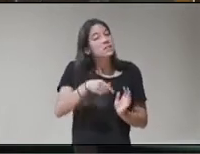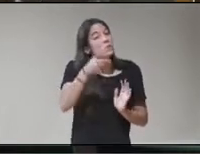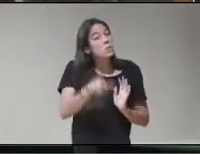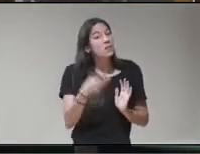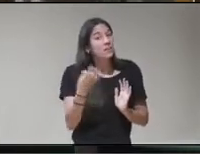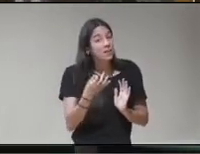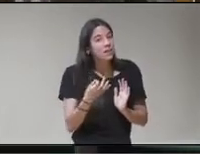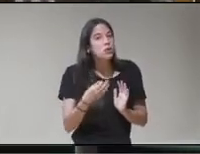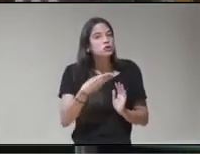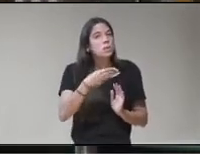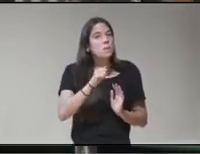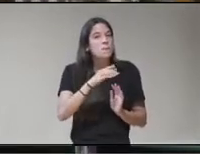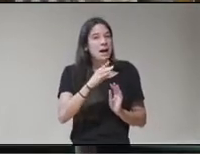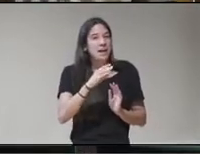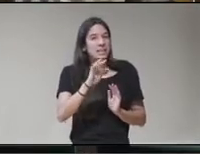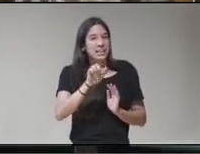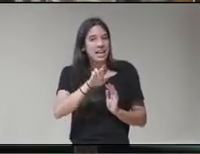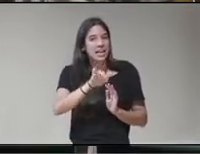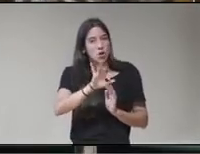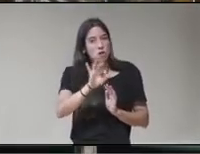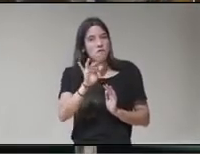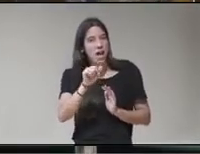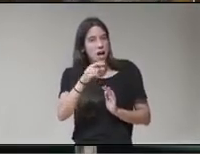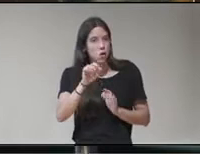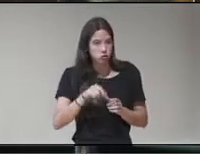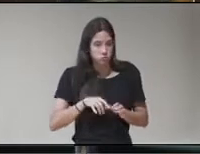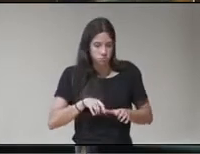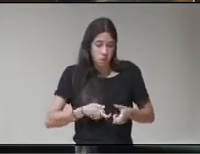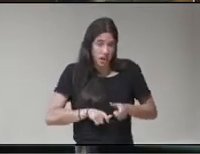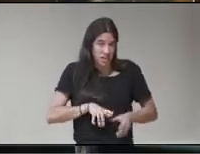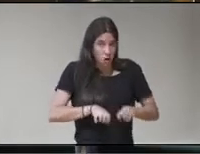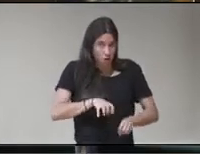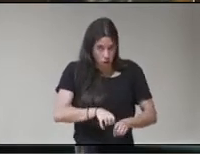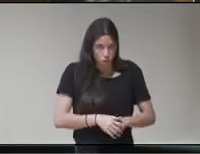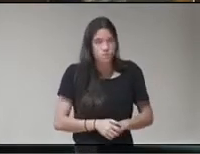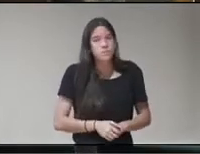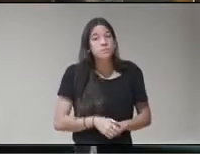los bacteriófagos. Veréis, los bacteriófagos fueron una sorpresa